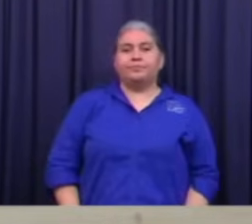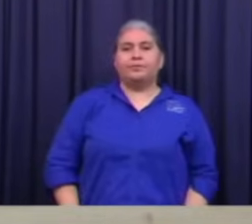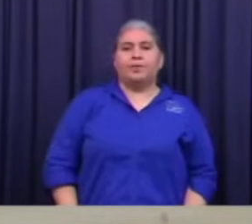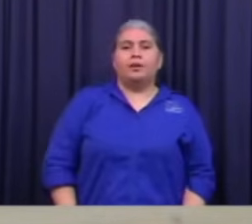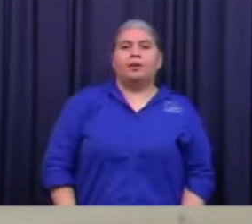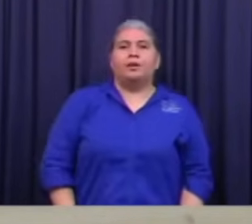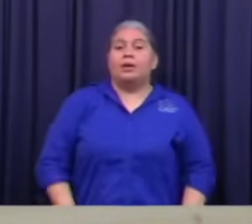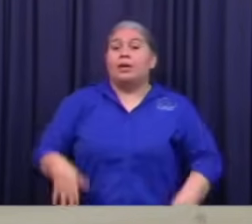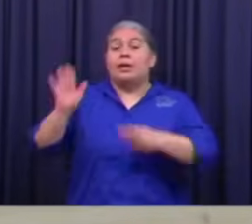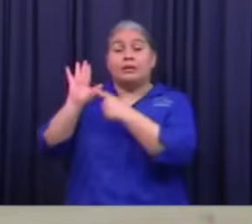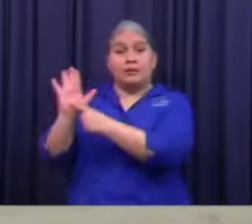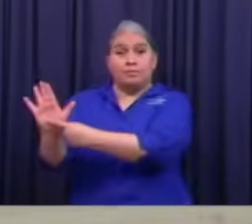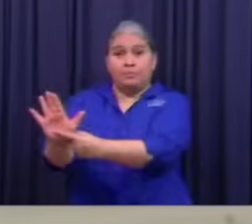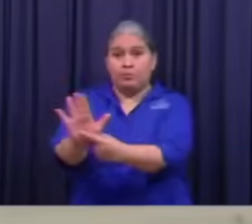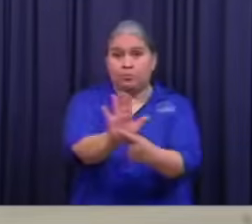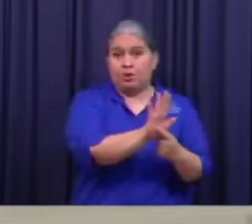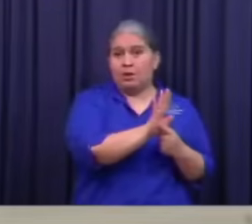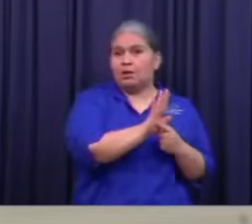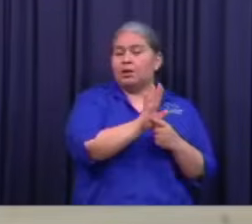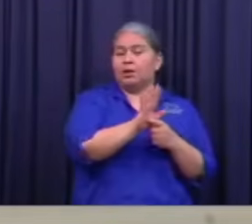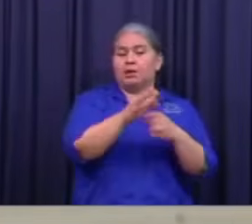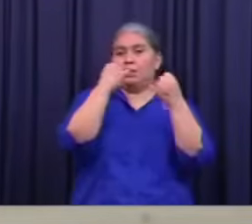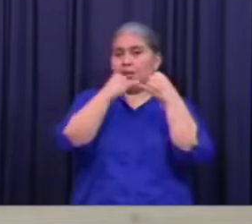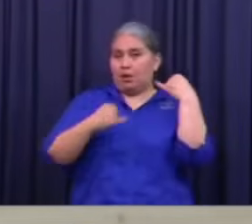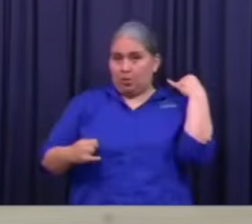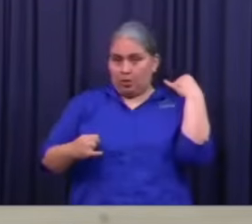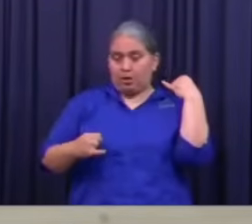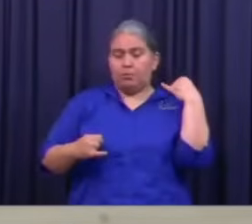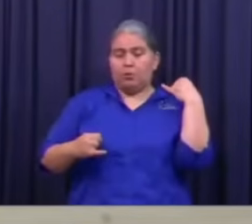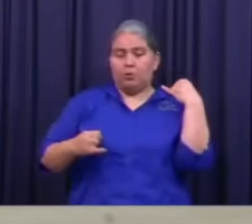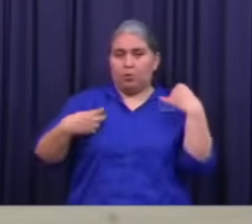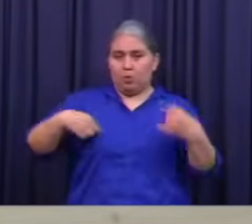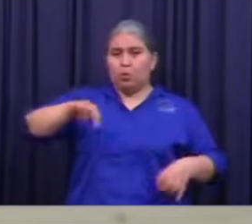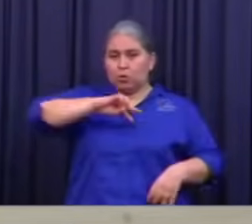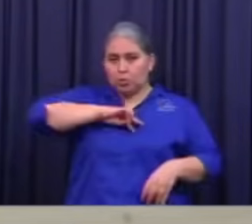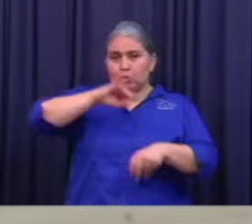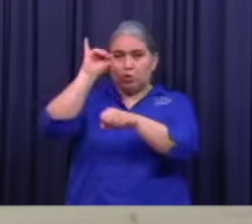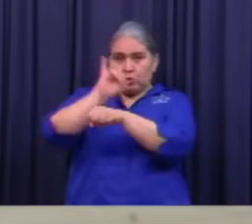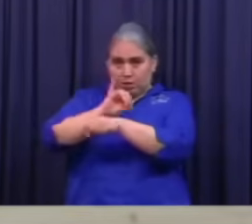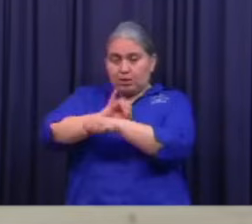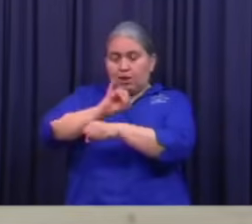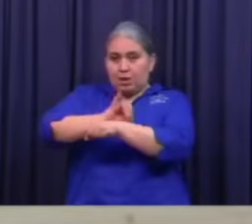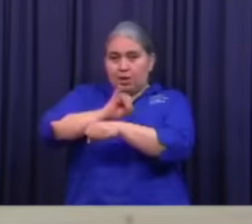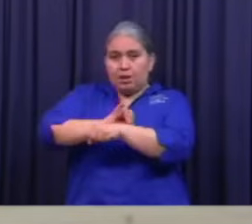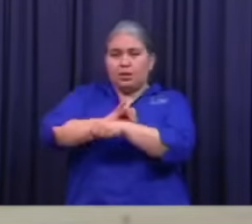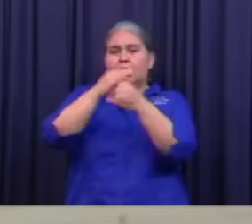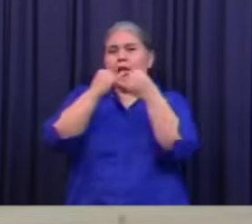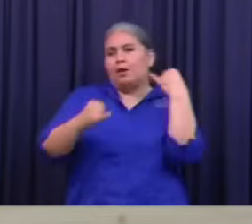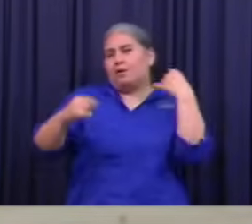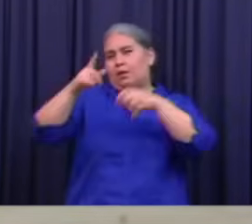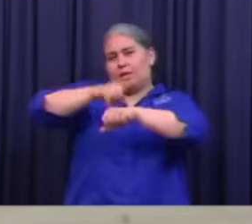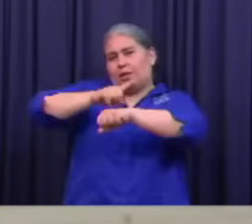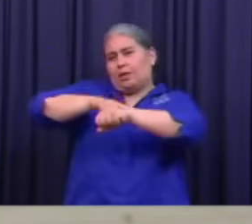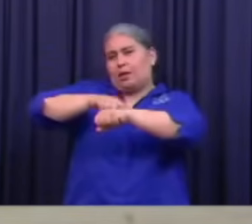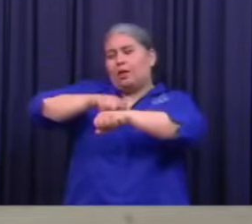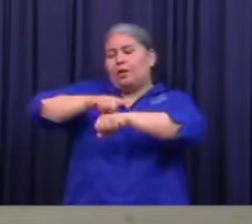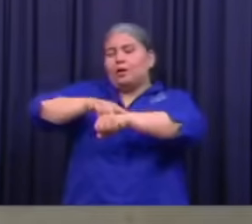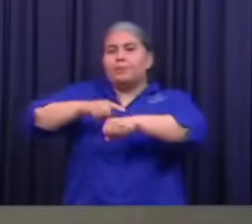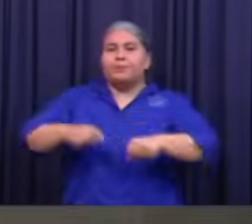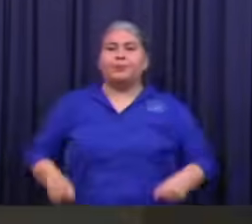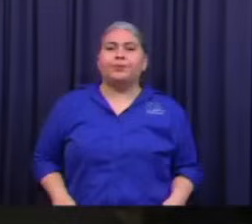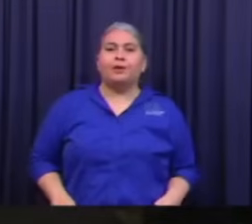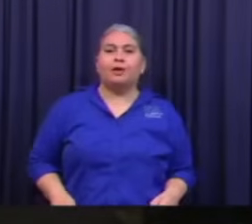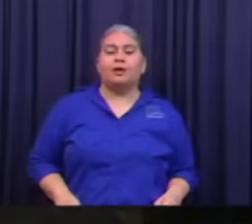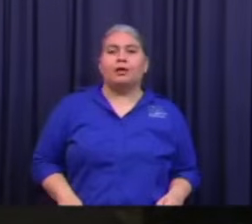manifiesta de último pues Y eso somos nosotros y en el final del tiempo Qué cosa